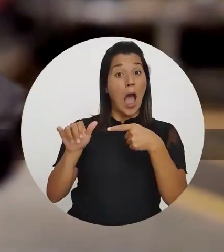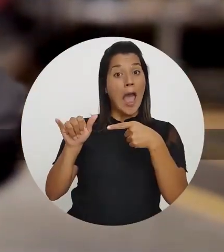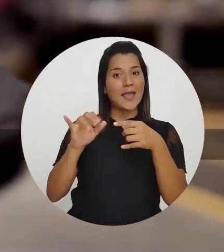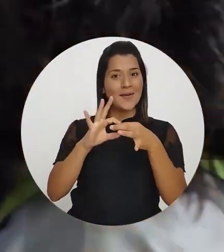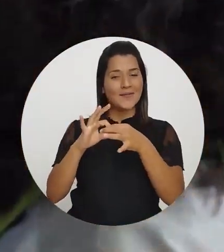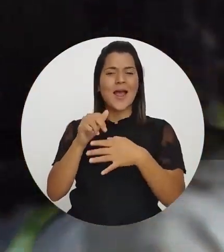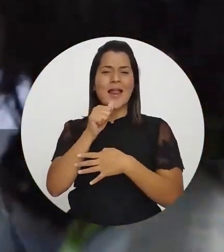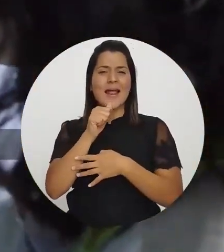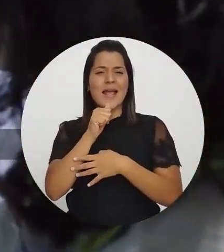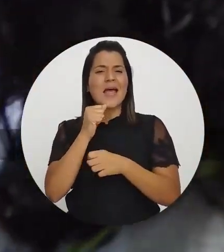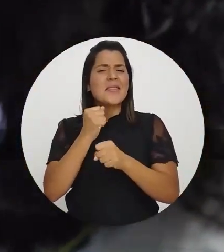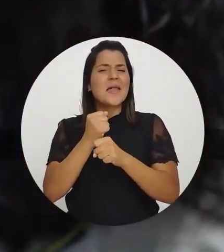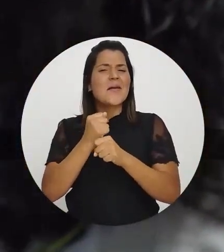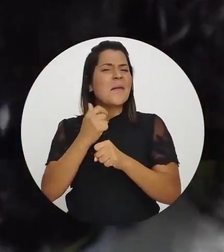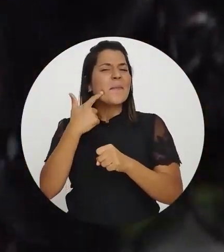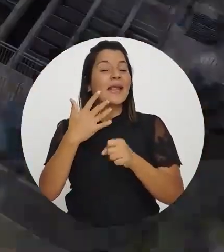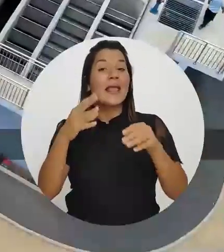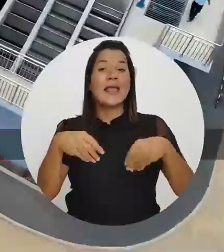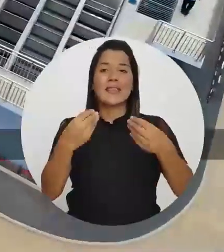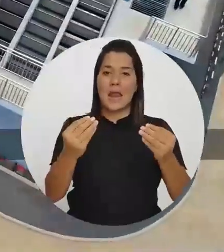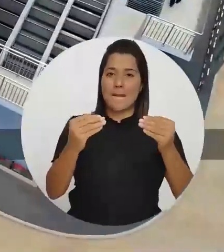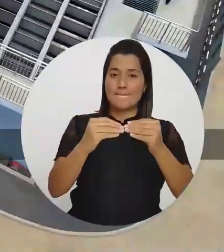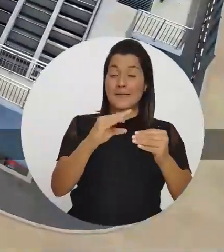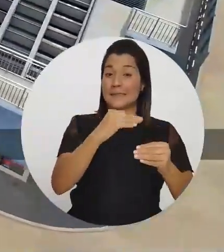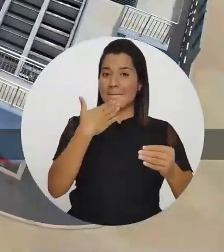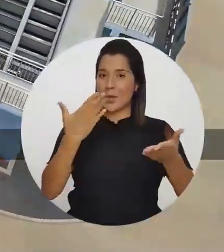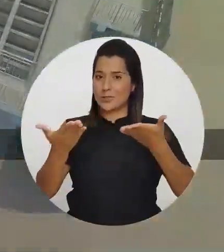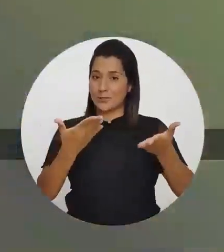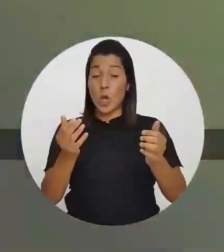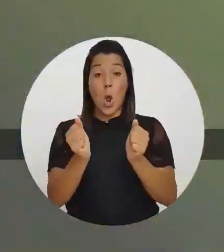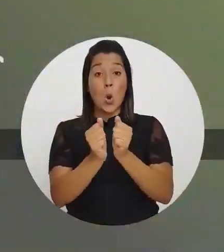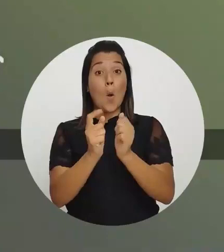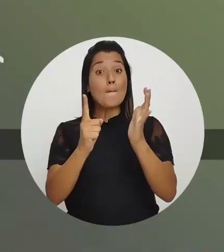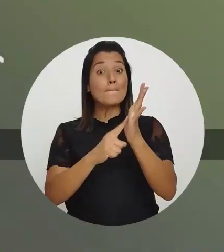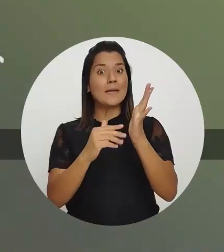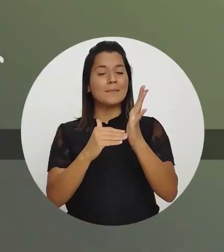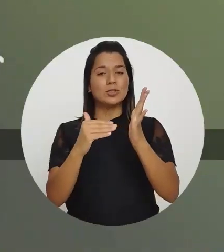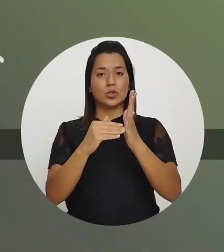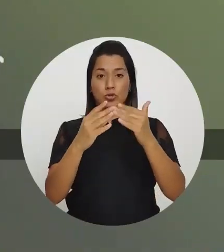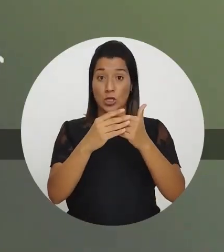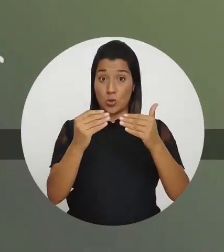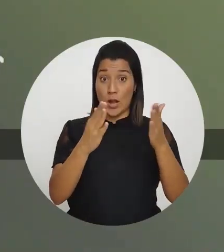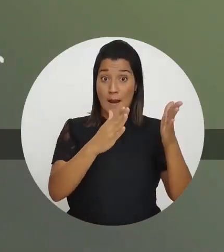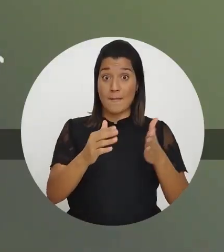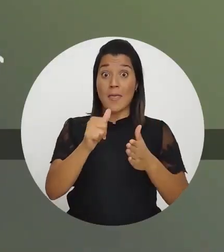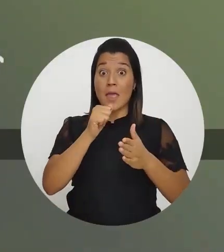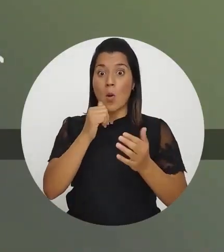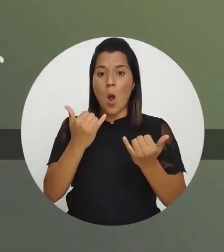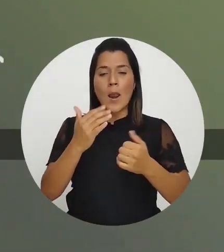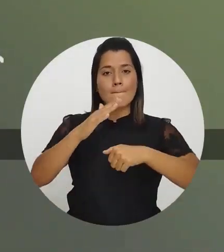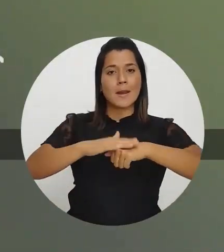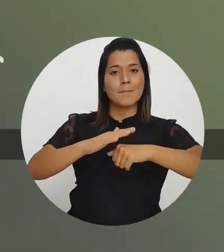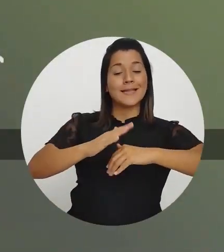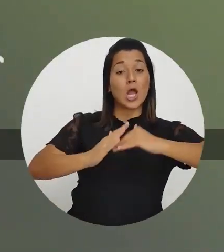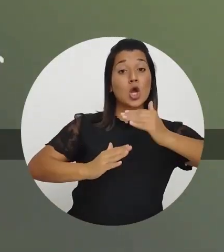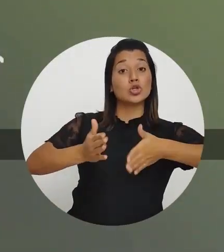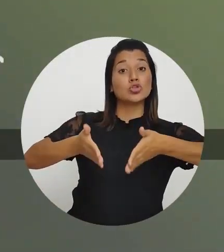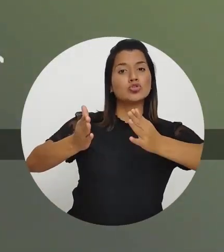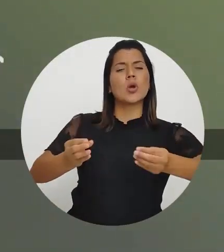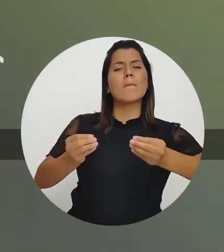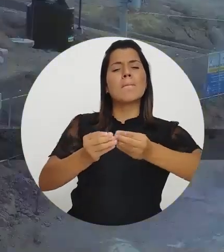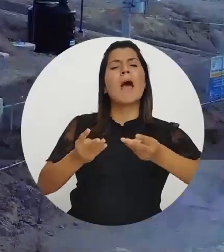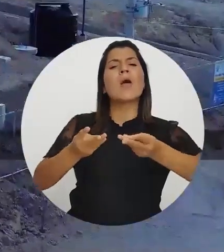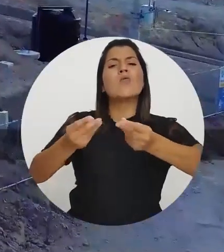acueductos y alcantarillados trabaja para ofrecerle más y mejores servicios con una inversión de más de mil millones de dólares la ruta del agua está